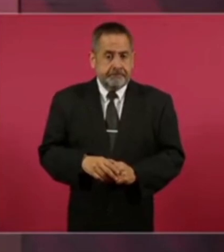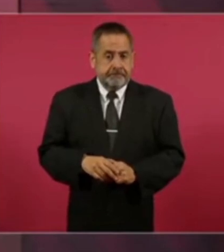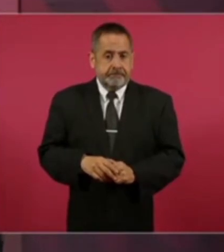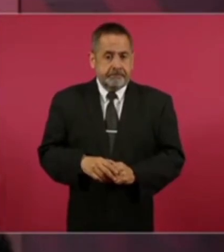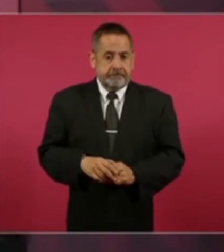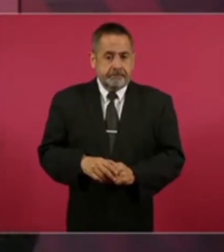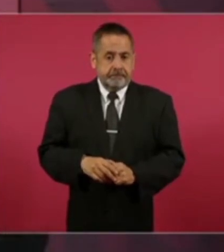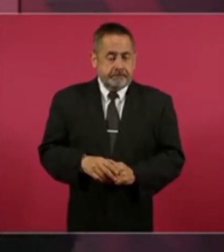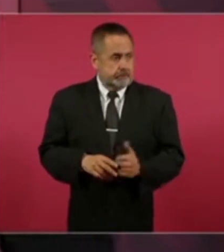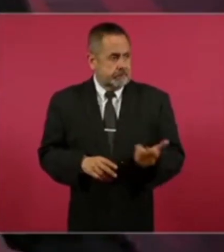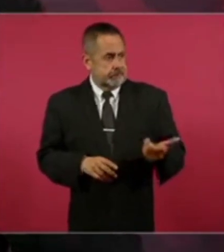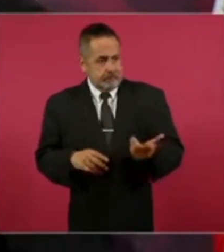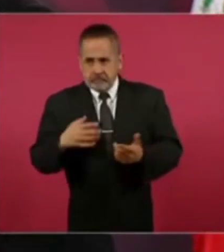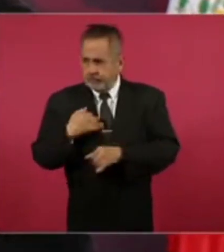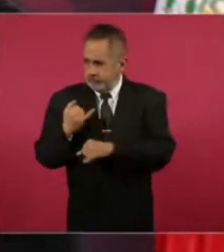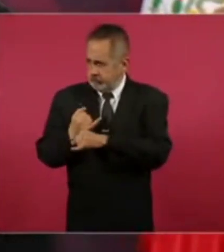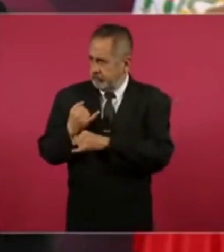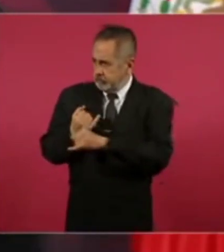Nos dieron,